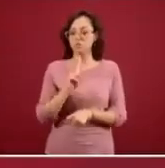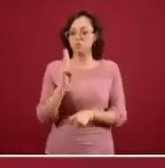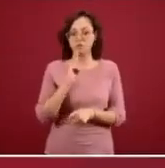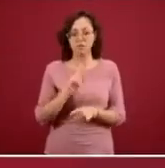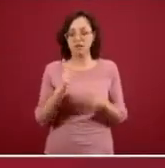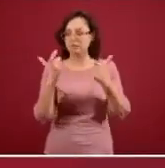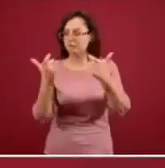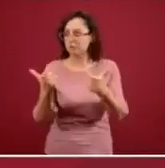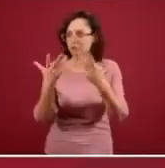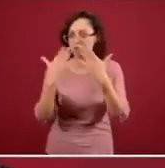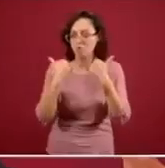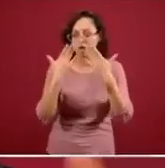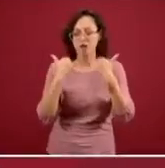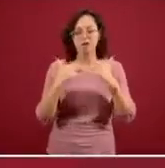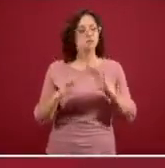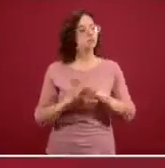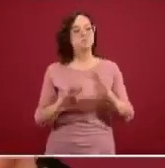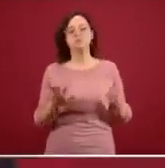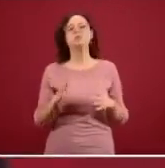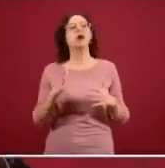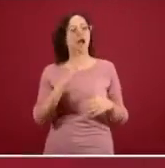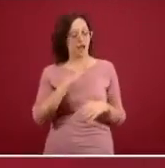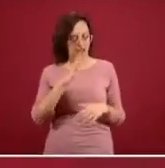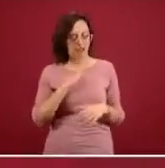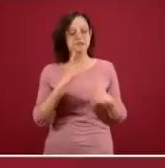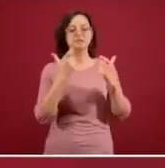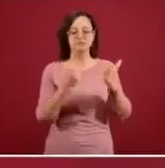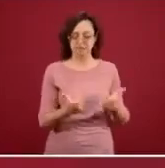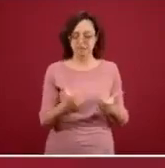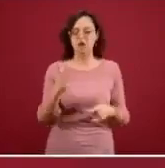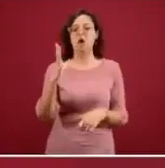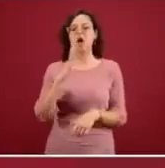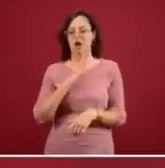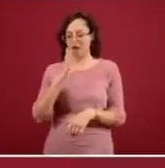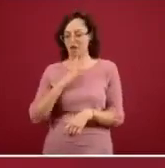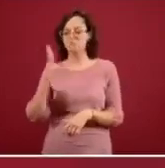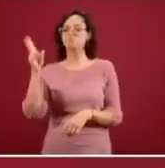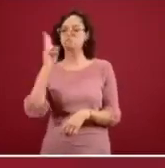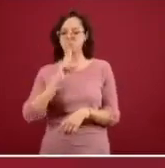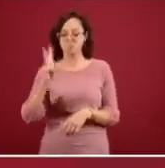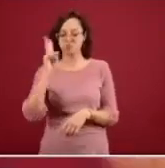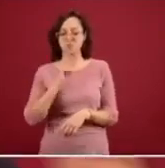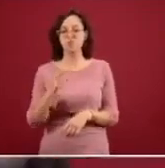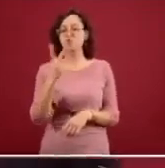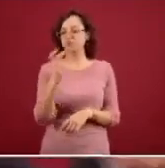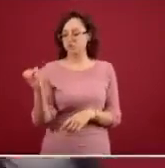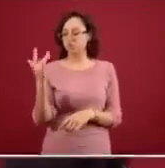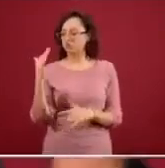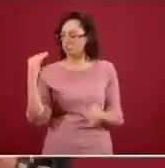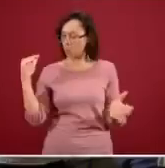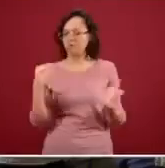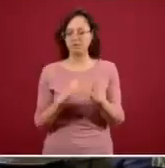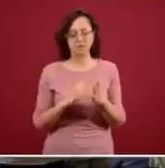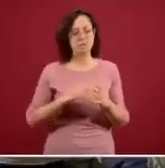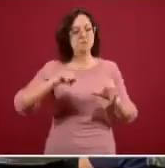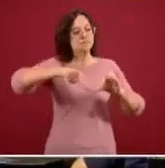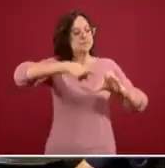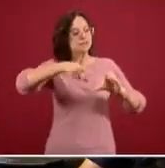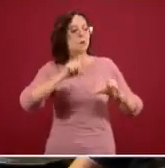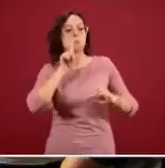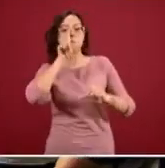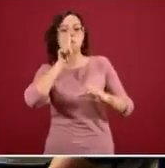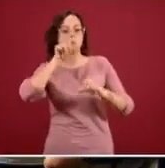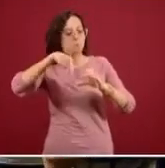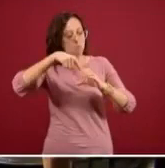aquí no se trata de falta de dinero, dinero tenemos, pruebas, por cierto, vamos a llegar hasta 250,000 pruebas que en forma continua se